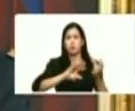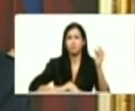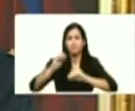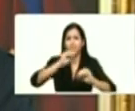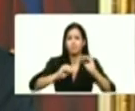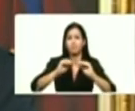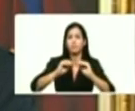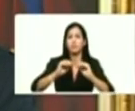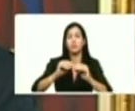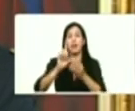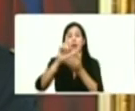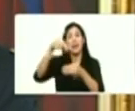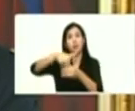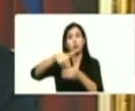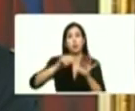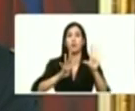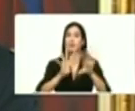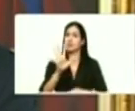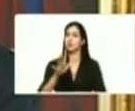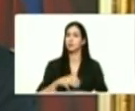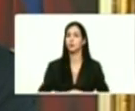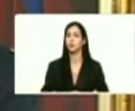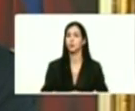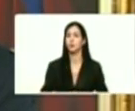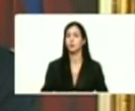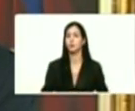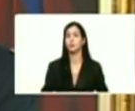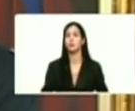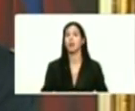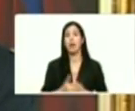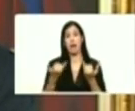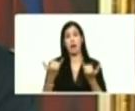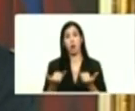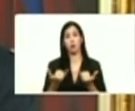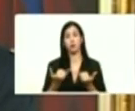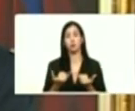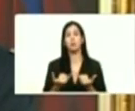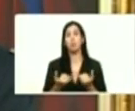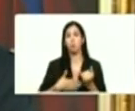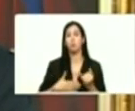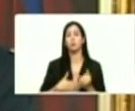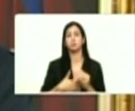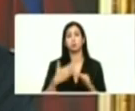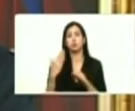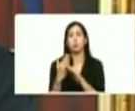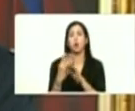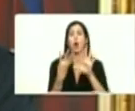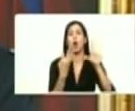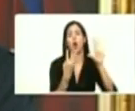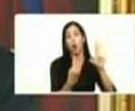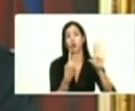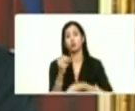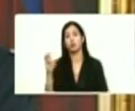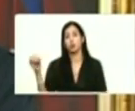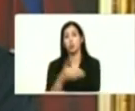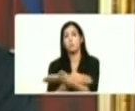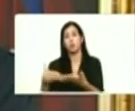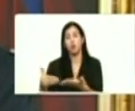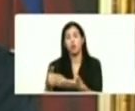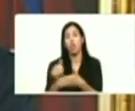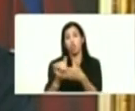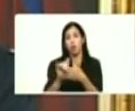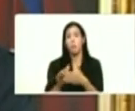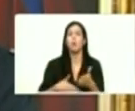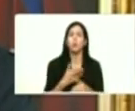con esto si van las cosas al nivel que tienen que ir nos ahorraríamos por lo menos 800 millones de dólares que pueden ir a medicina